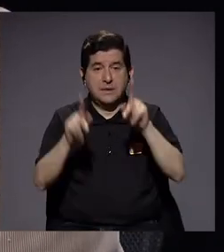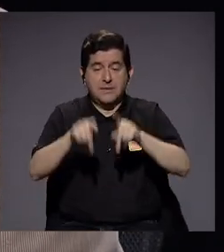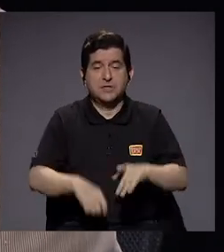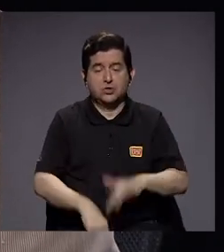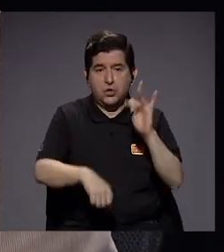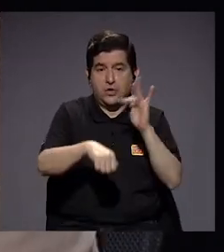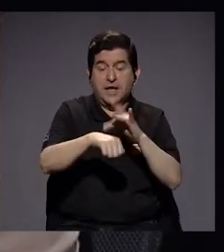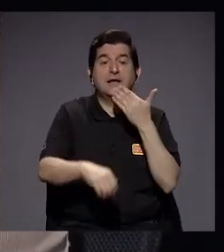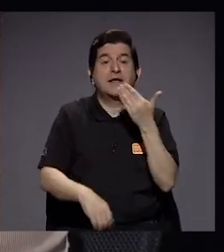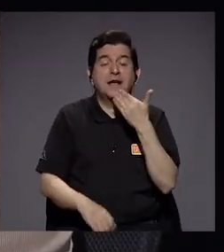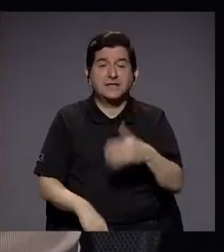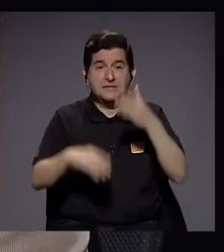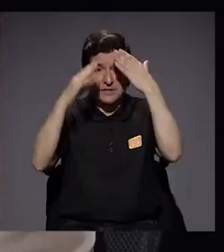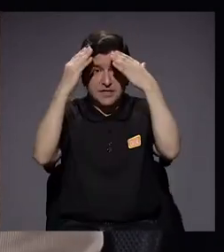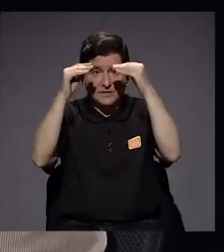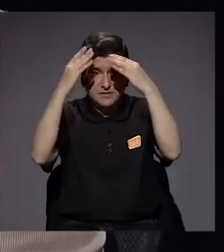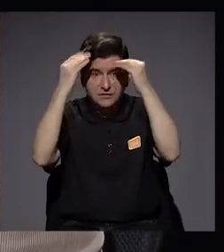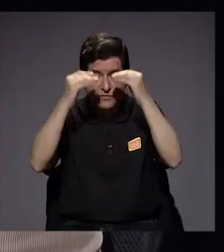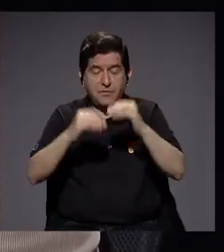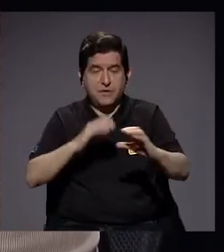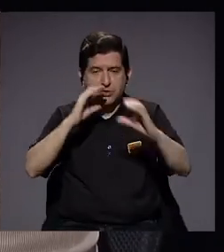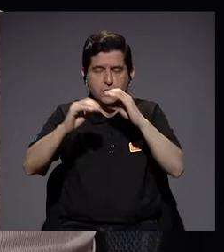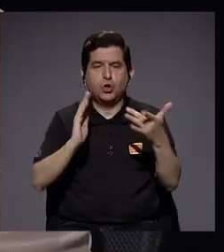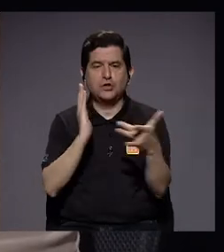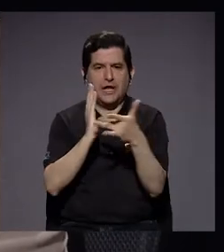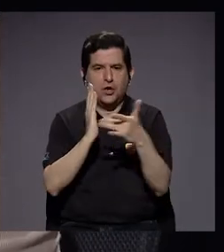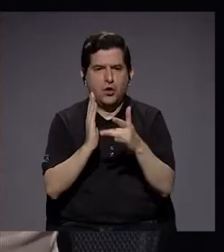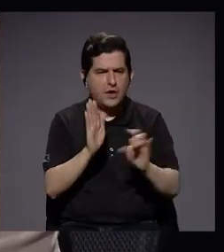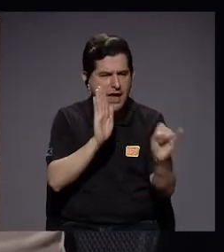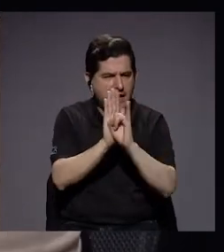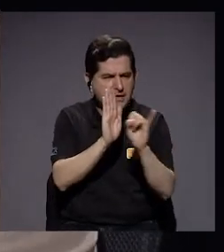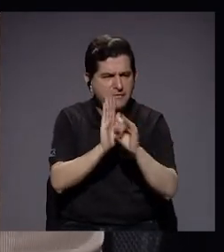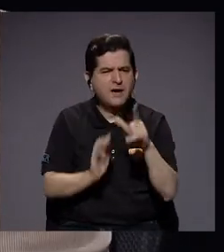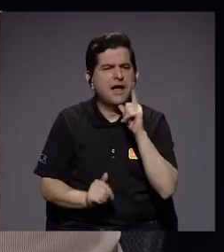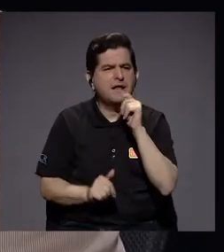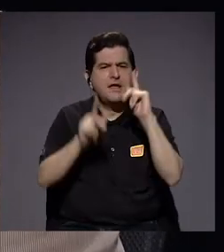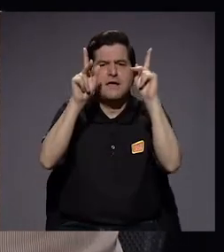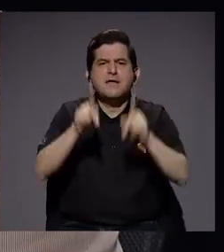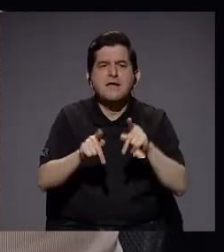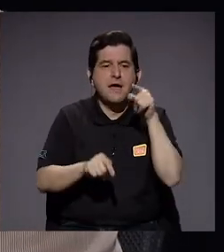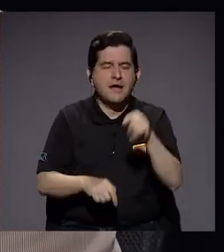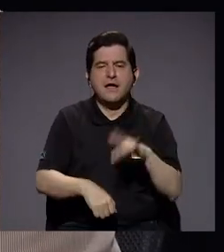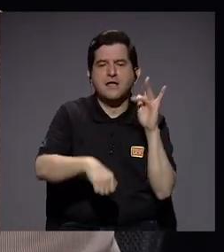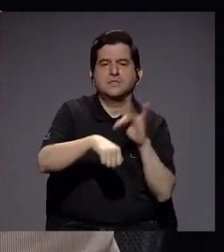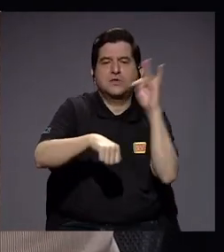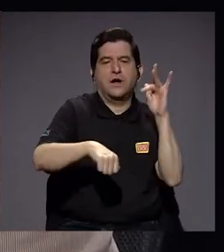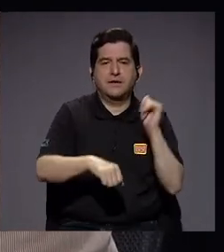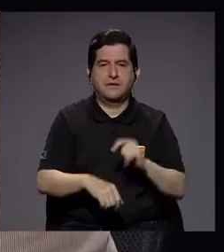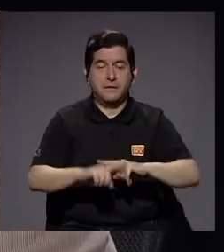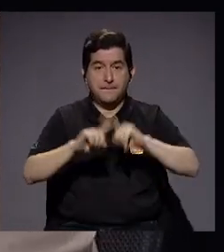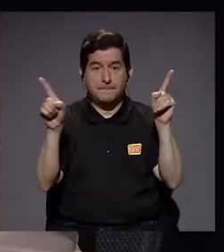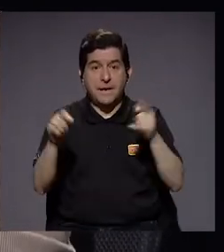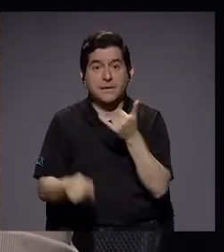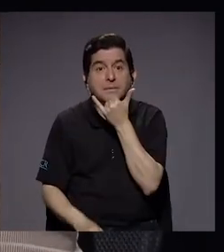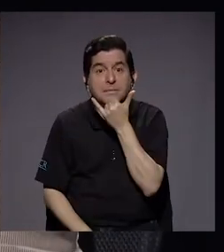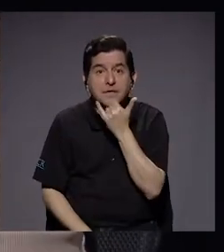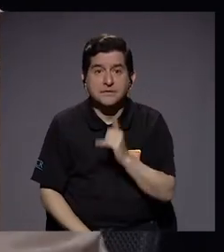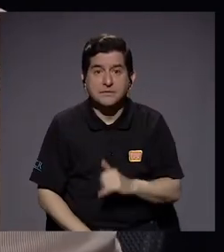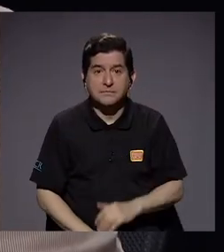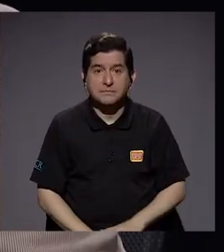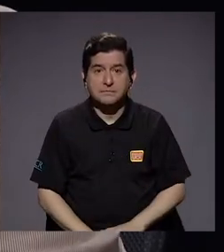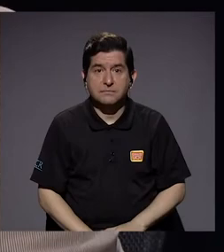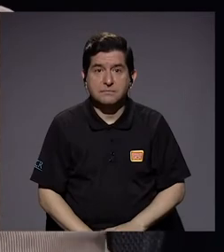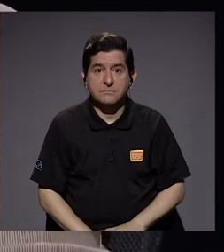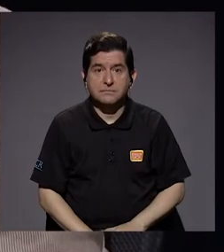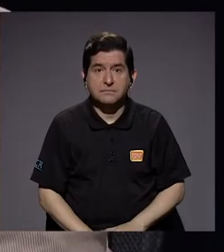por personas, y gracias a las tecnologías de información y comunicaciones se pudieron identificar quiénes habían sido estas personas que las habían tocado. Pero entonces, ¿qué es lo que pasa